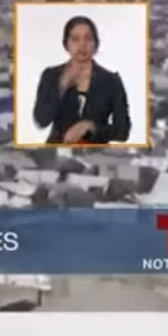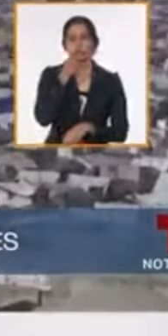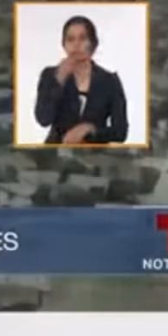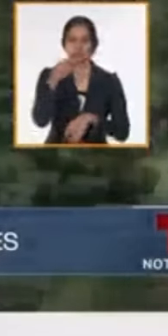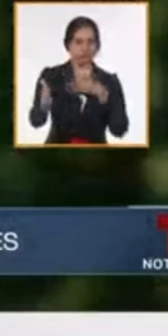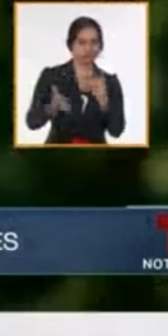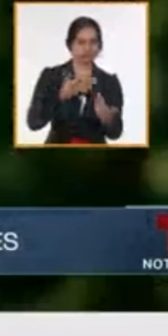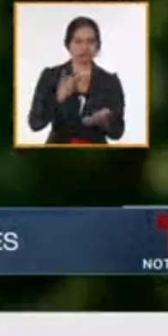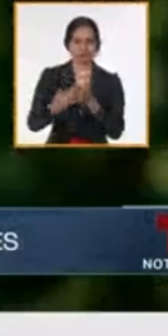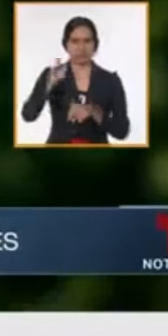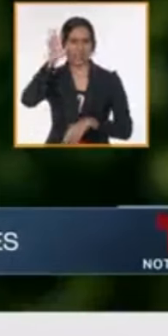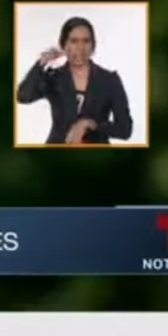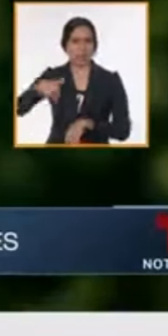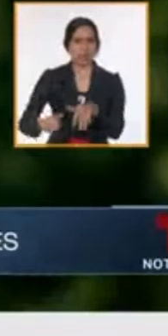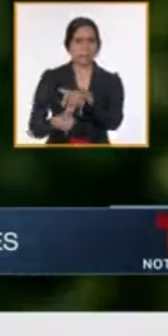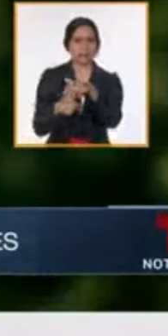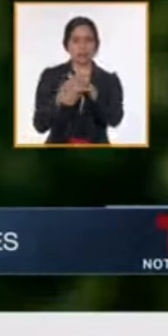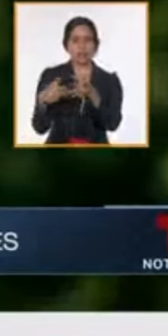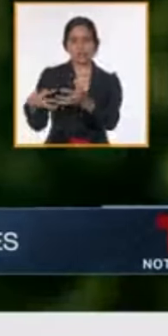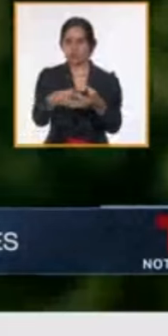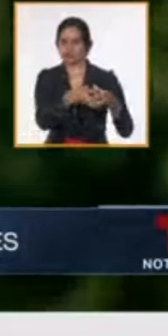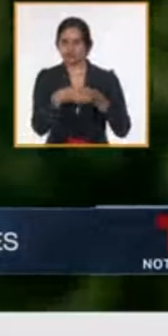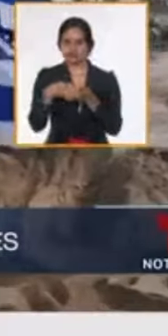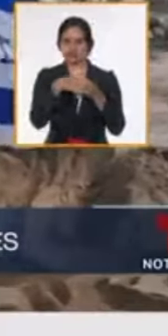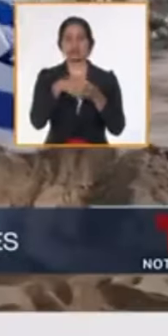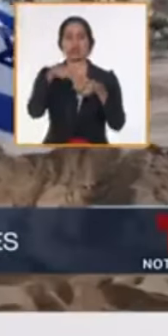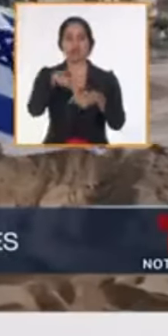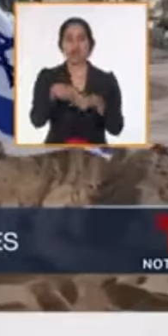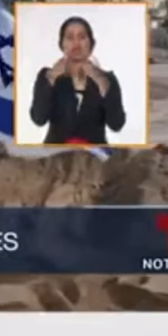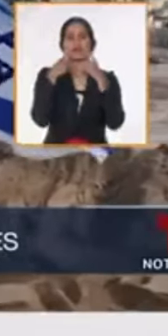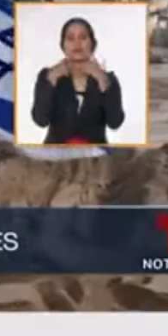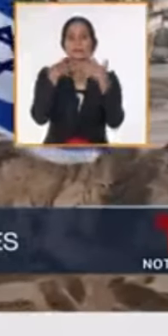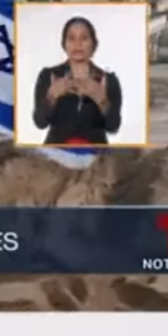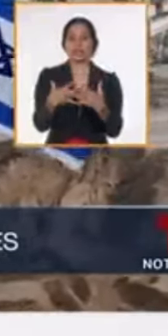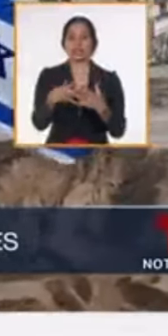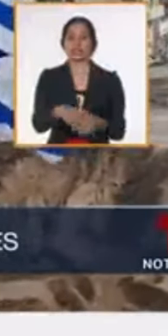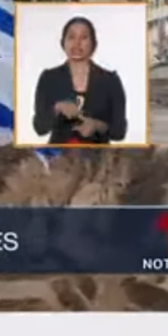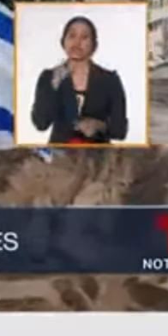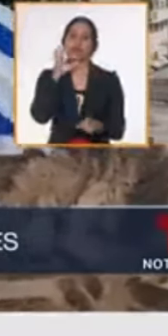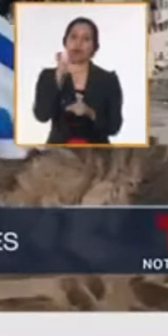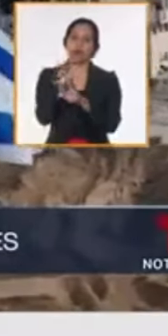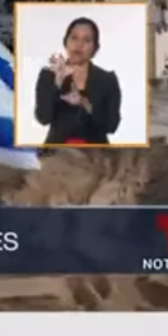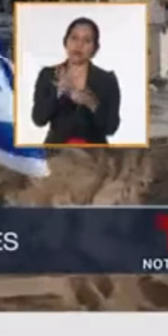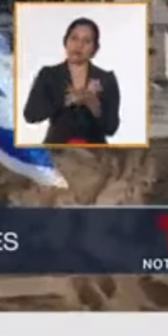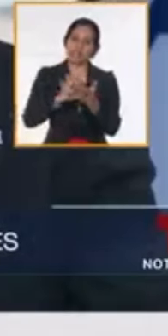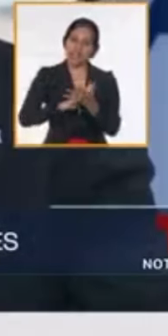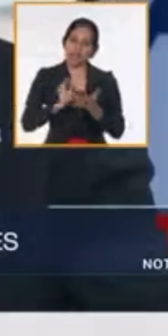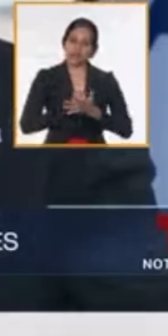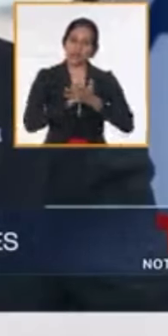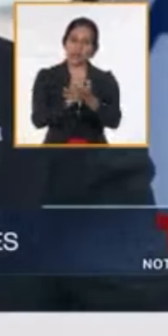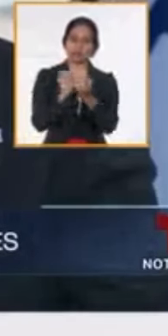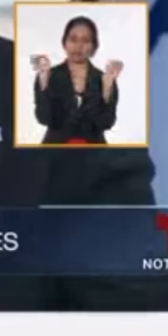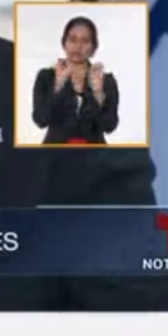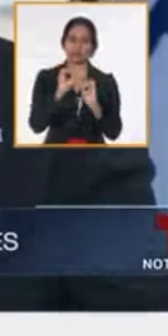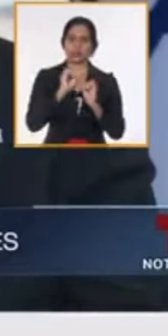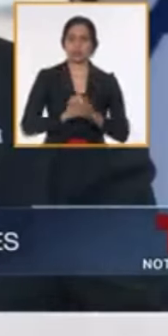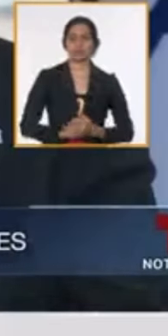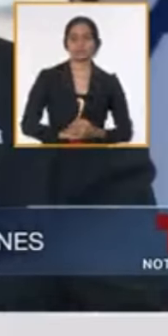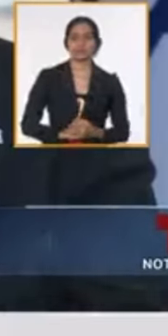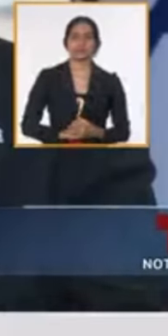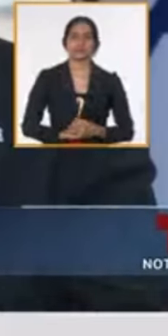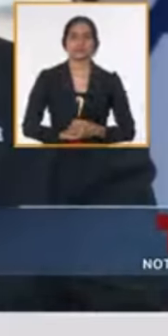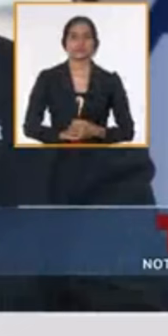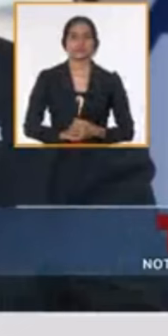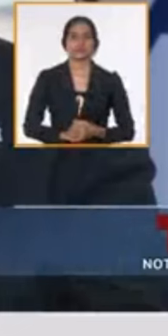y preocupado por las bajas de decenas de miles de civiles, amenazó con no darle más ayuda a Israel. If Israel has to stand